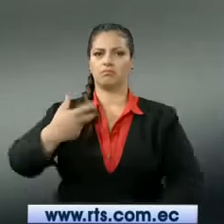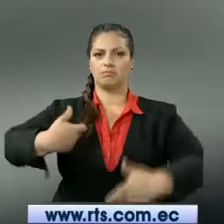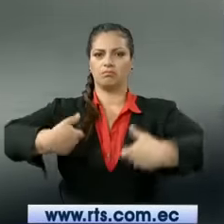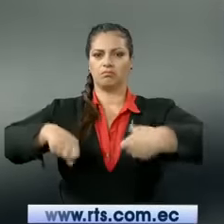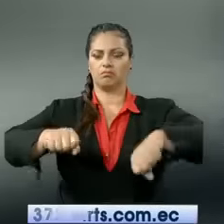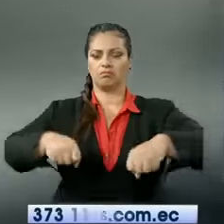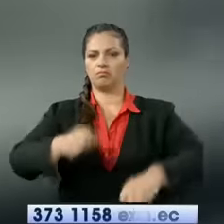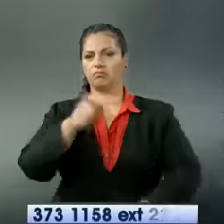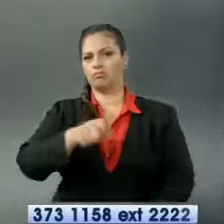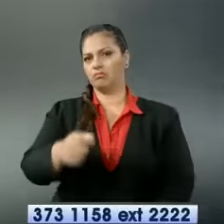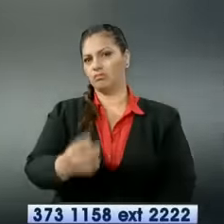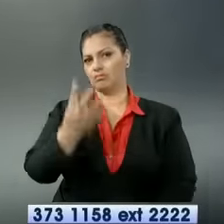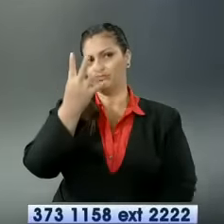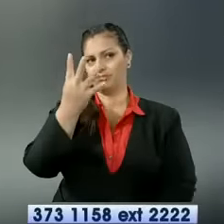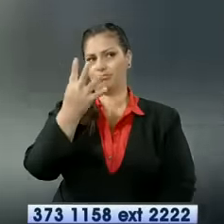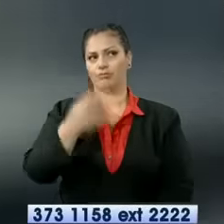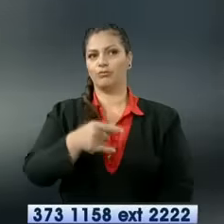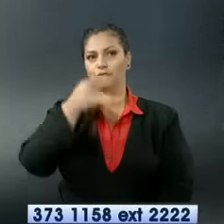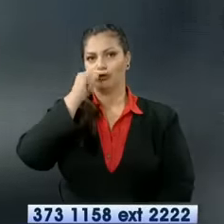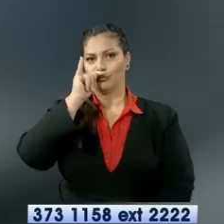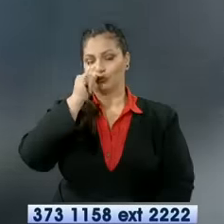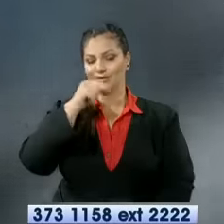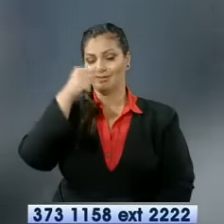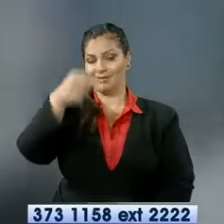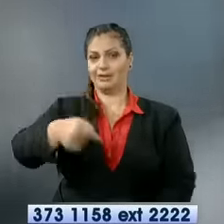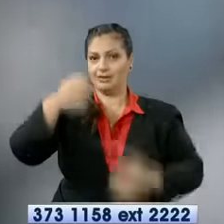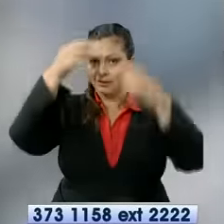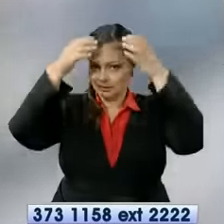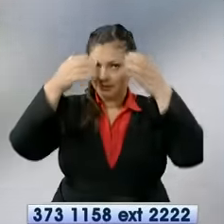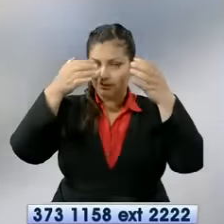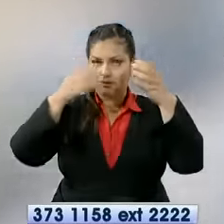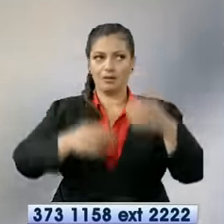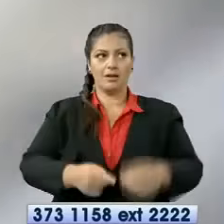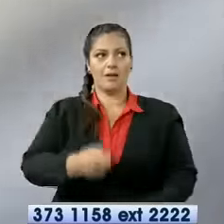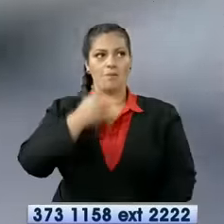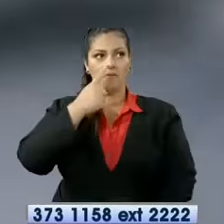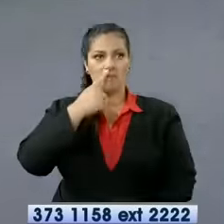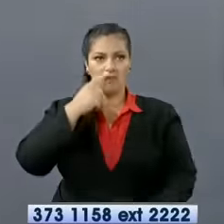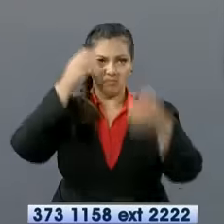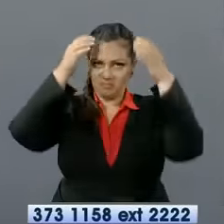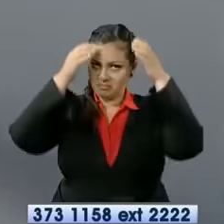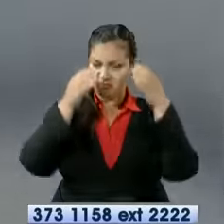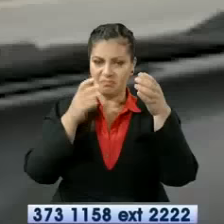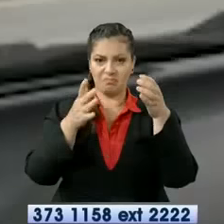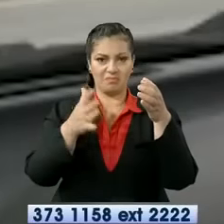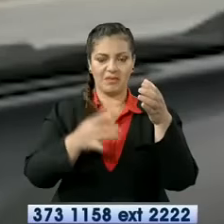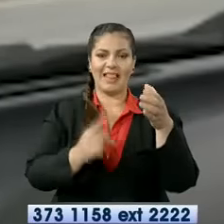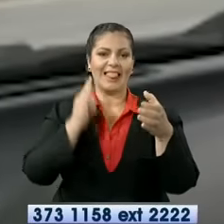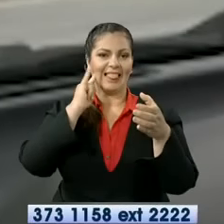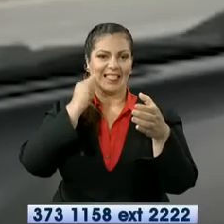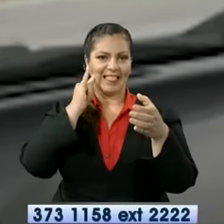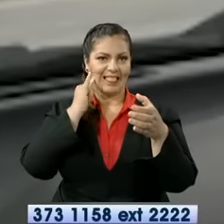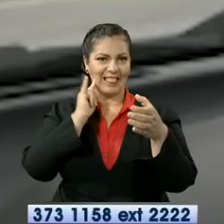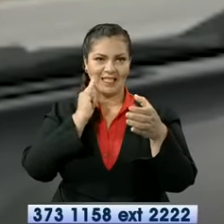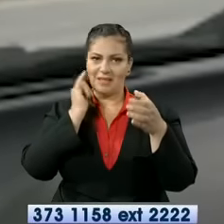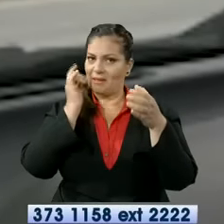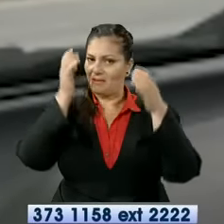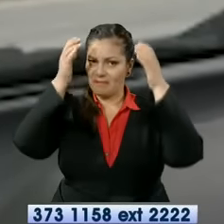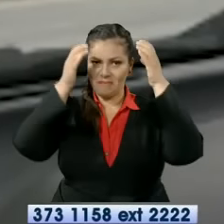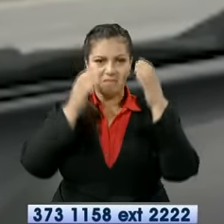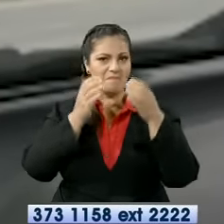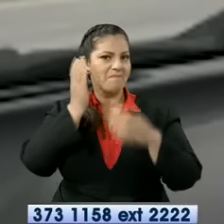personas, cuatro. El niño adelante con casco. Criaturas a bordo. La señora con casco. Y el caballero y, los dos, y el caballero y la niña de en medio sin